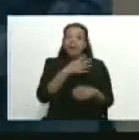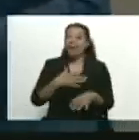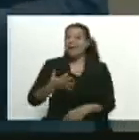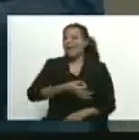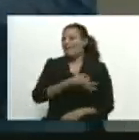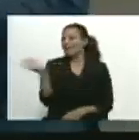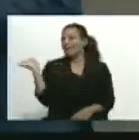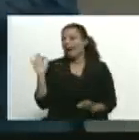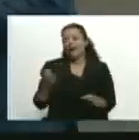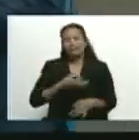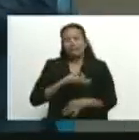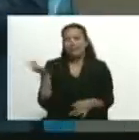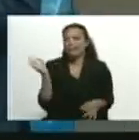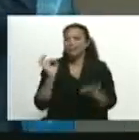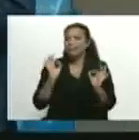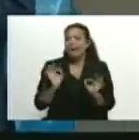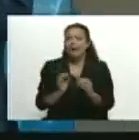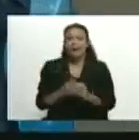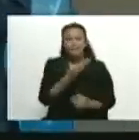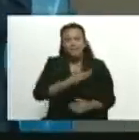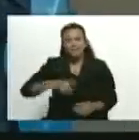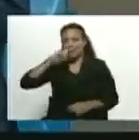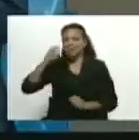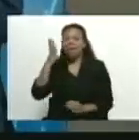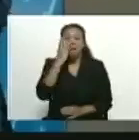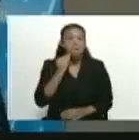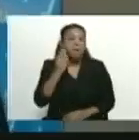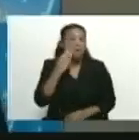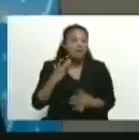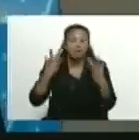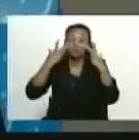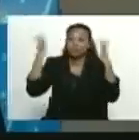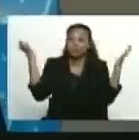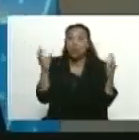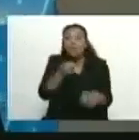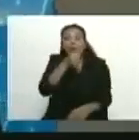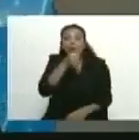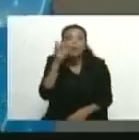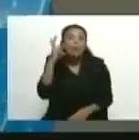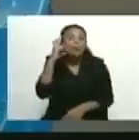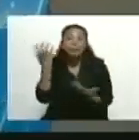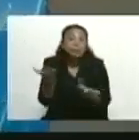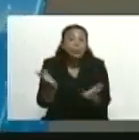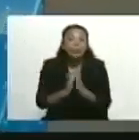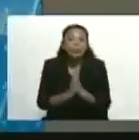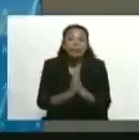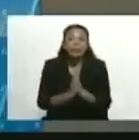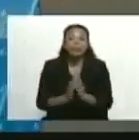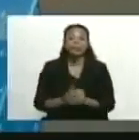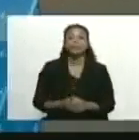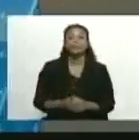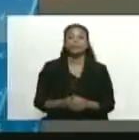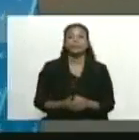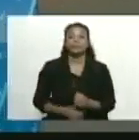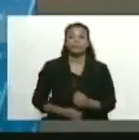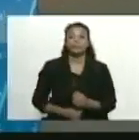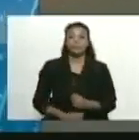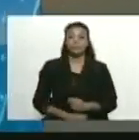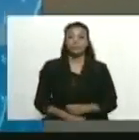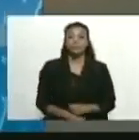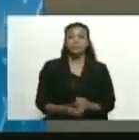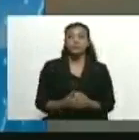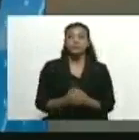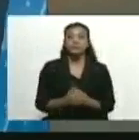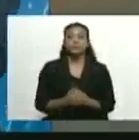genial, presidente. Algo fenomenal, una experiencia fantástica. Un micrófono, porque no se escucha, por favor.